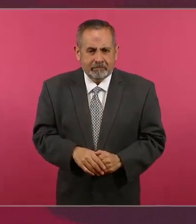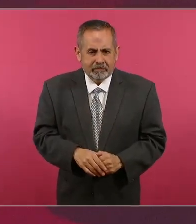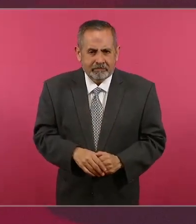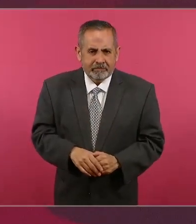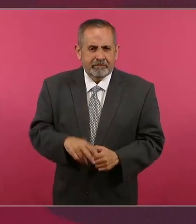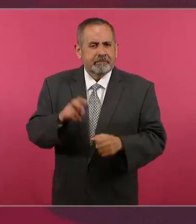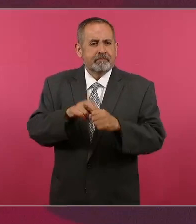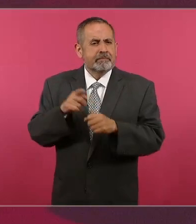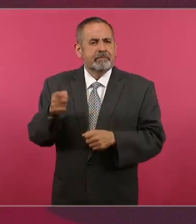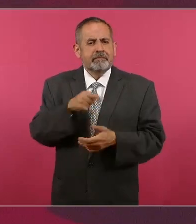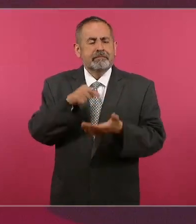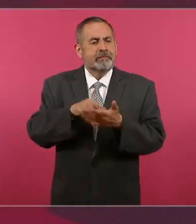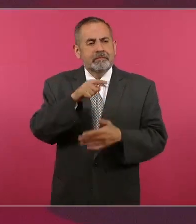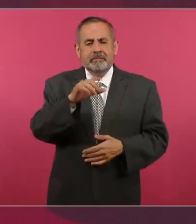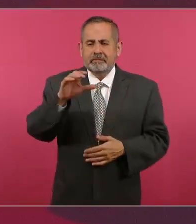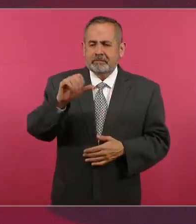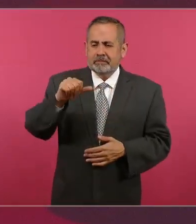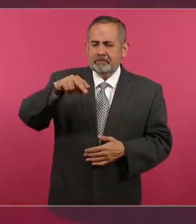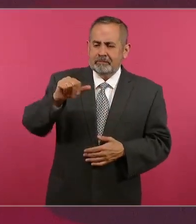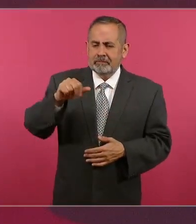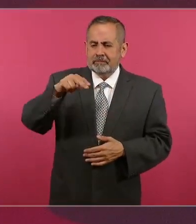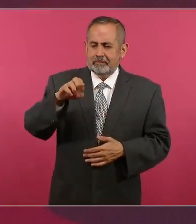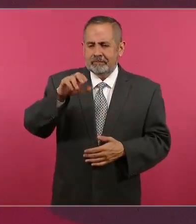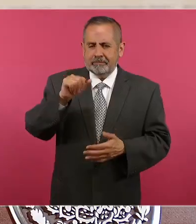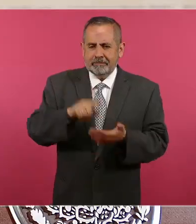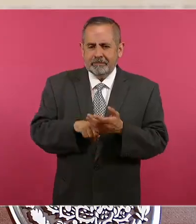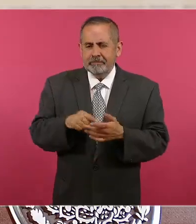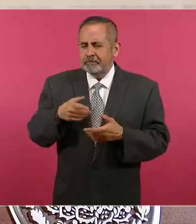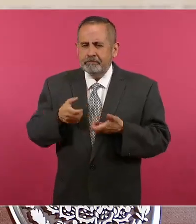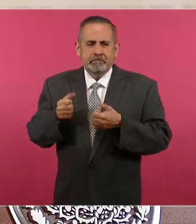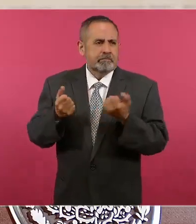en Cananea, estábamos buscando un salón